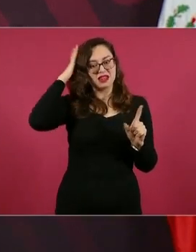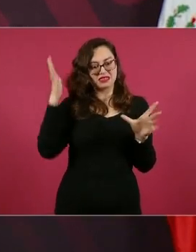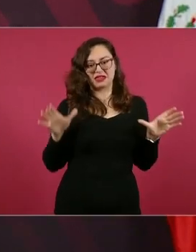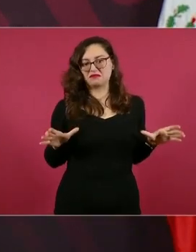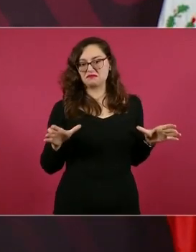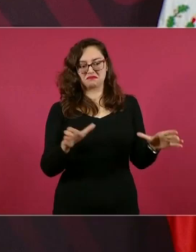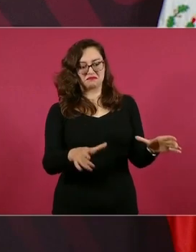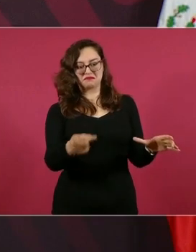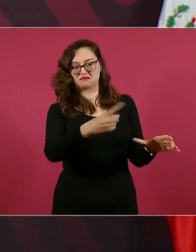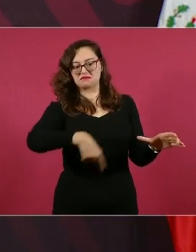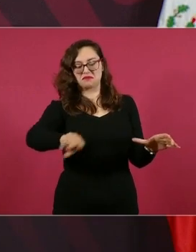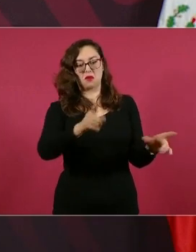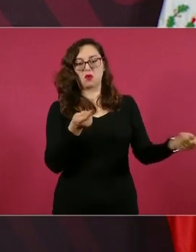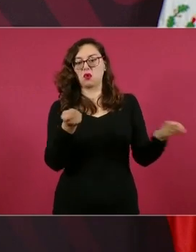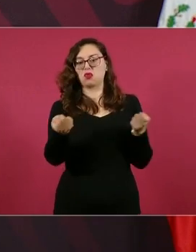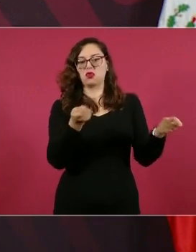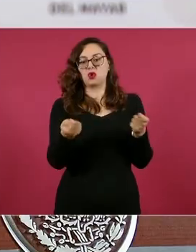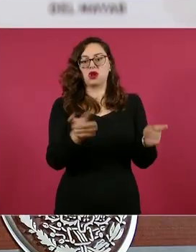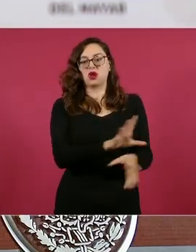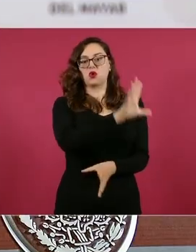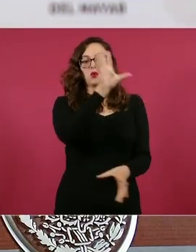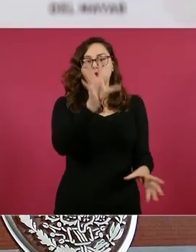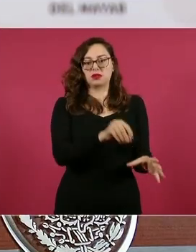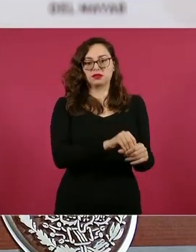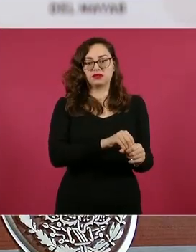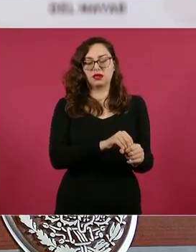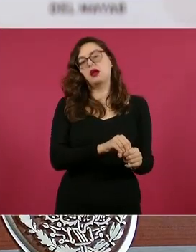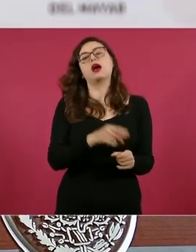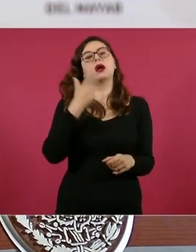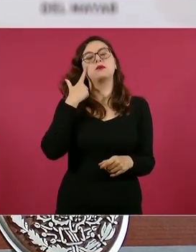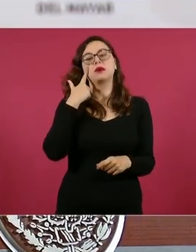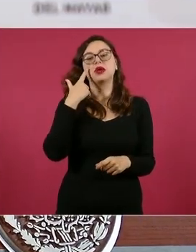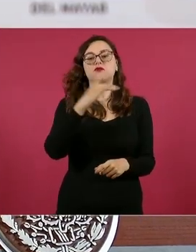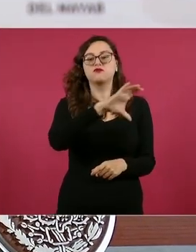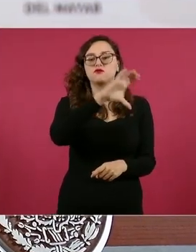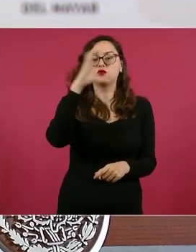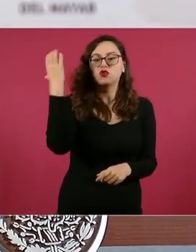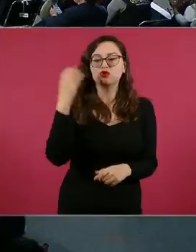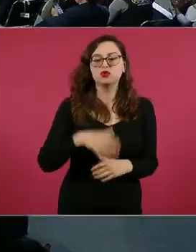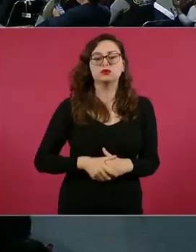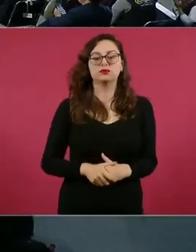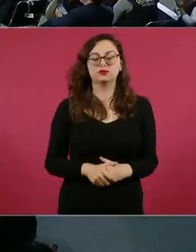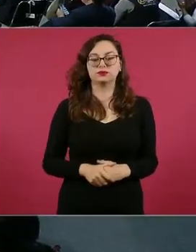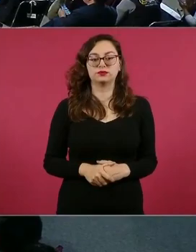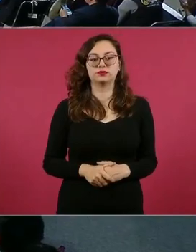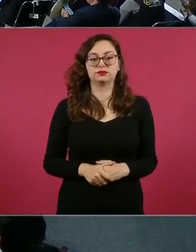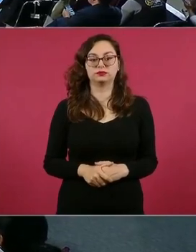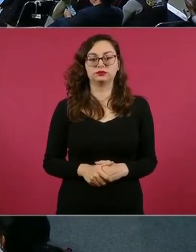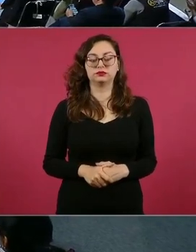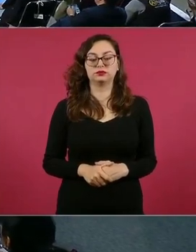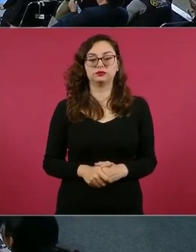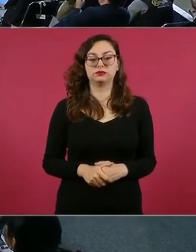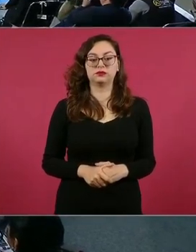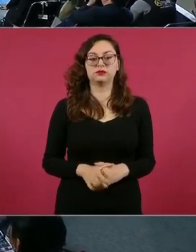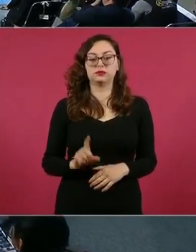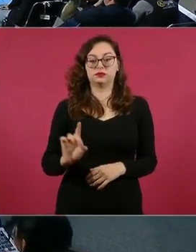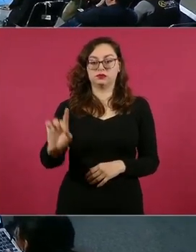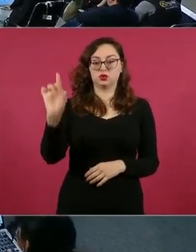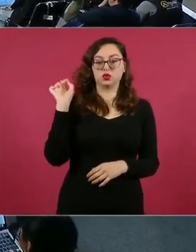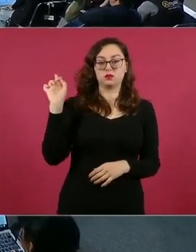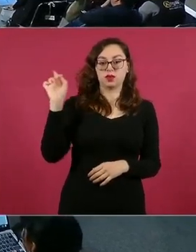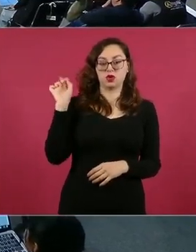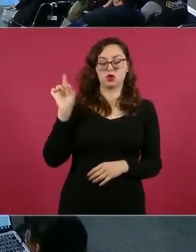conservador O sea a ver si no hay una foto ahí con los dirigentes este es del domingo